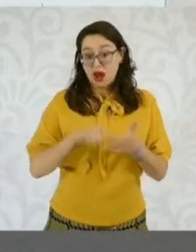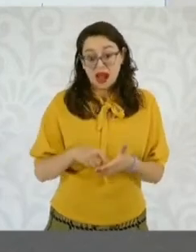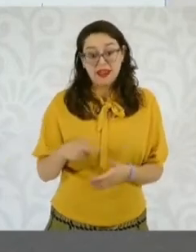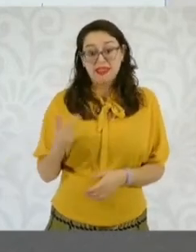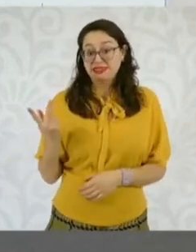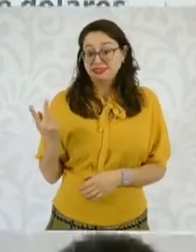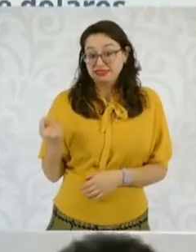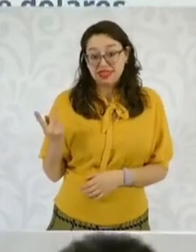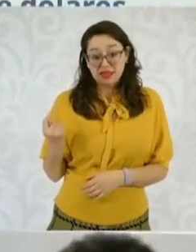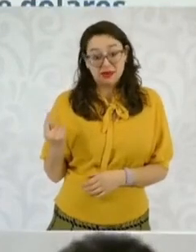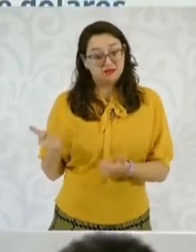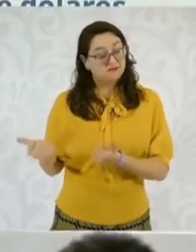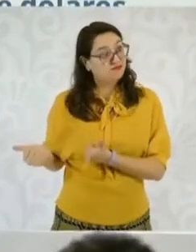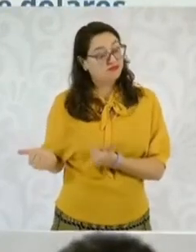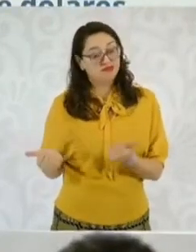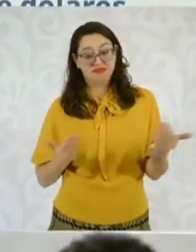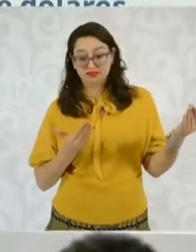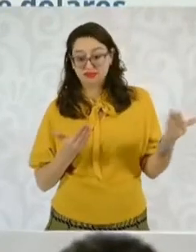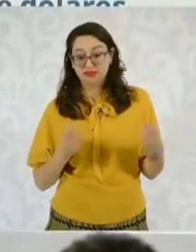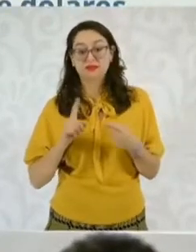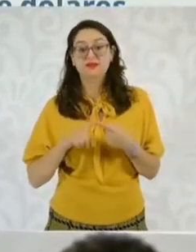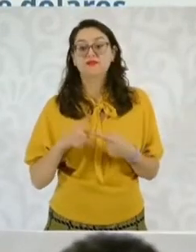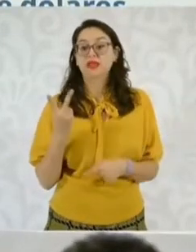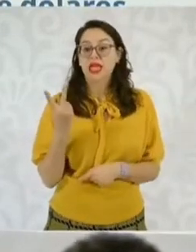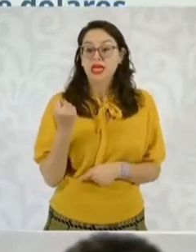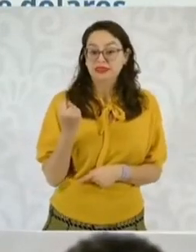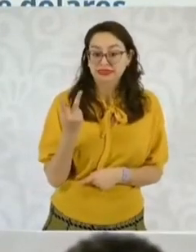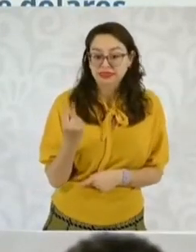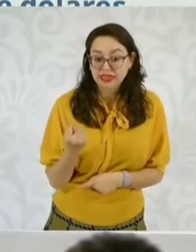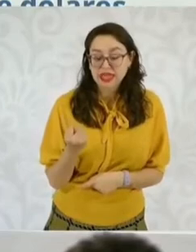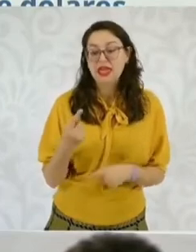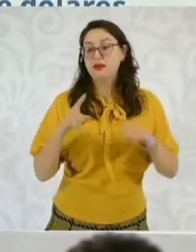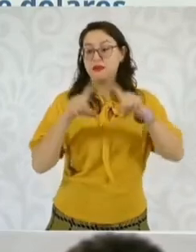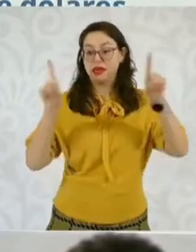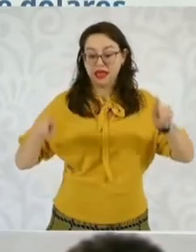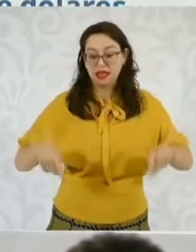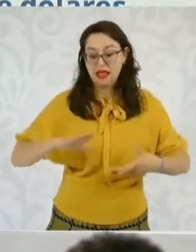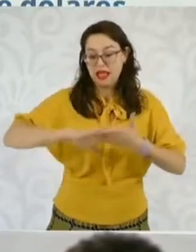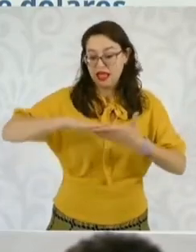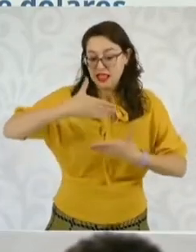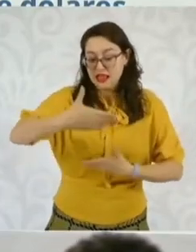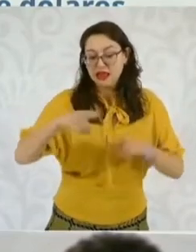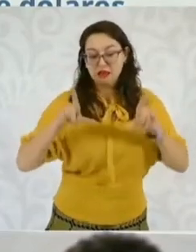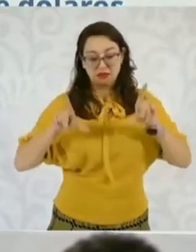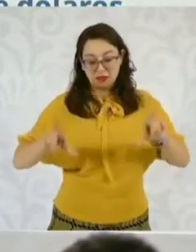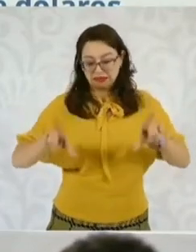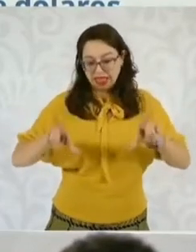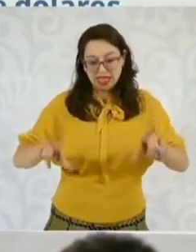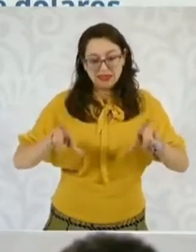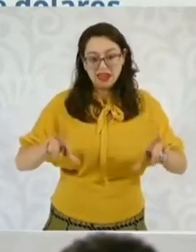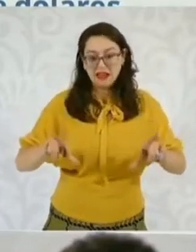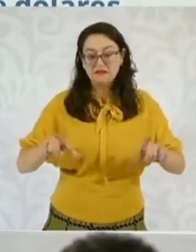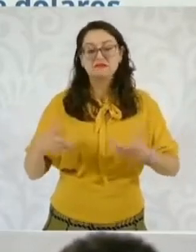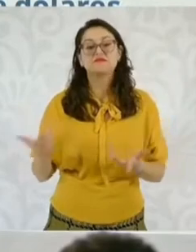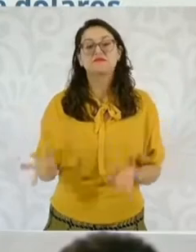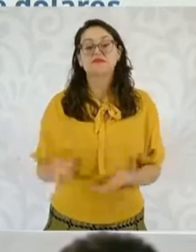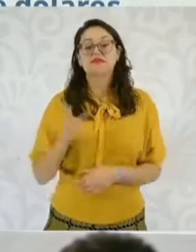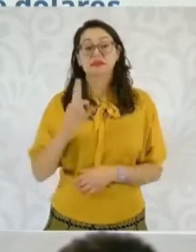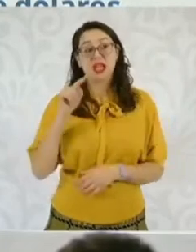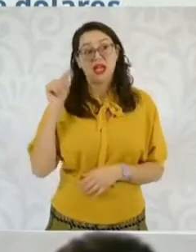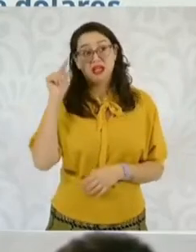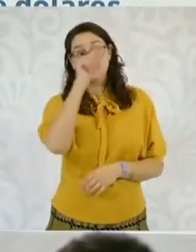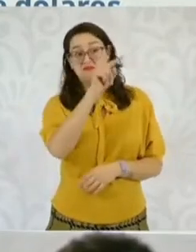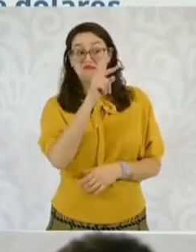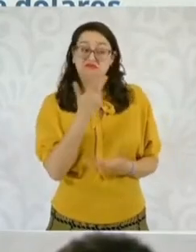son televisoras, todo lo que son pantallas para computación, laptops, etcétera. Esto afectaría a 32